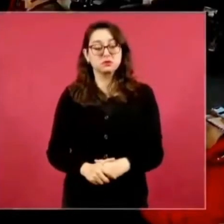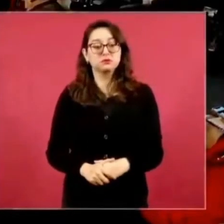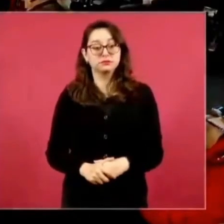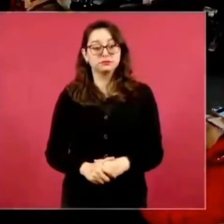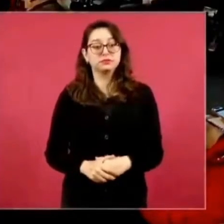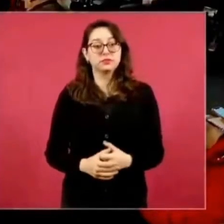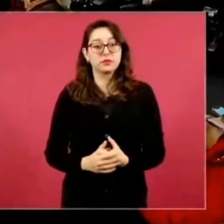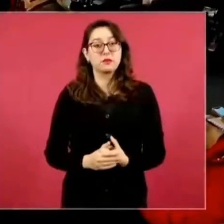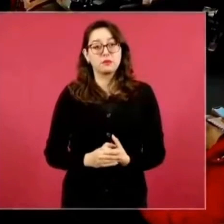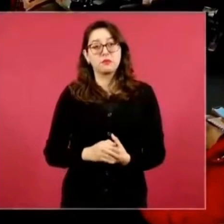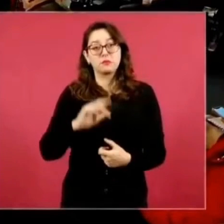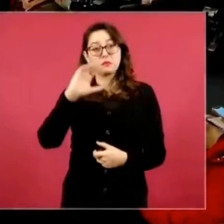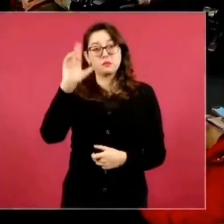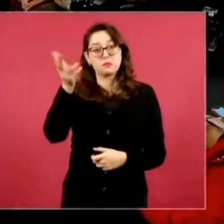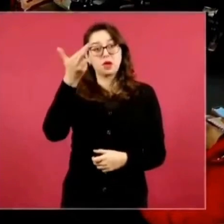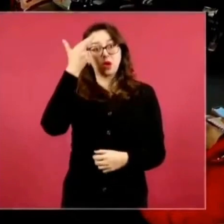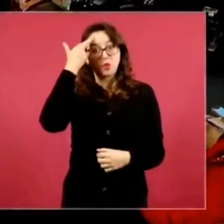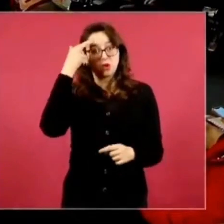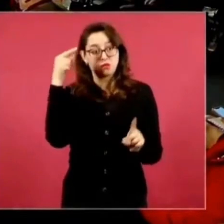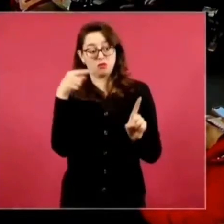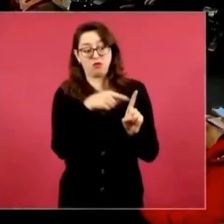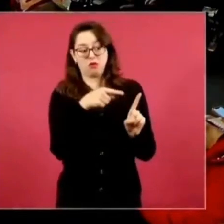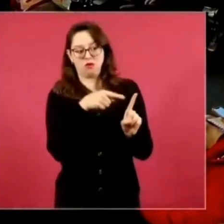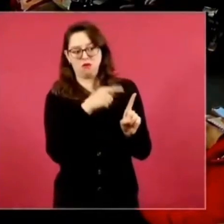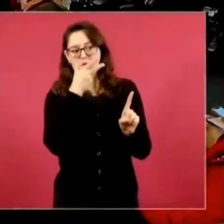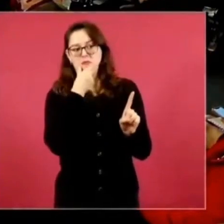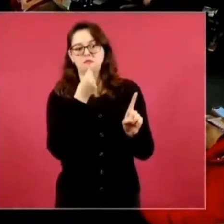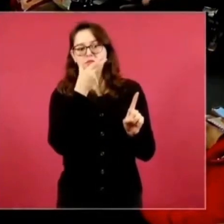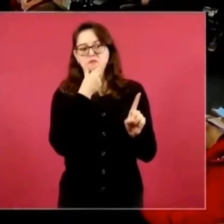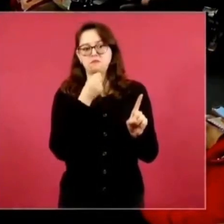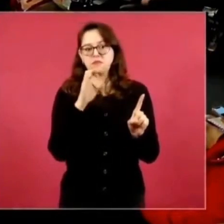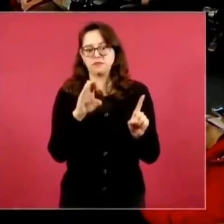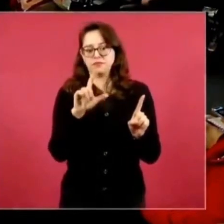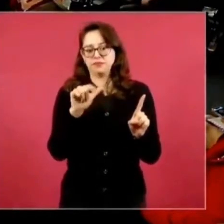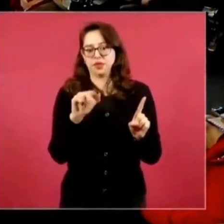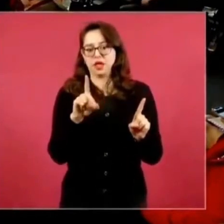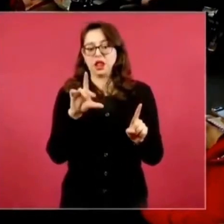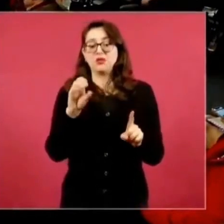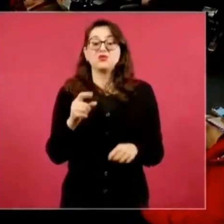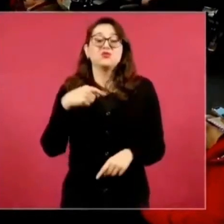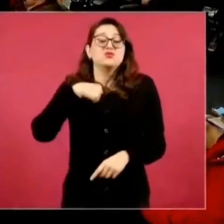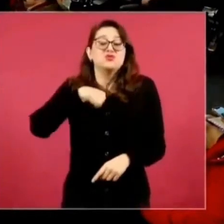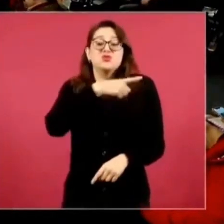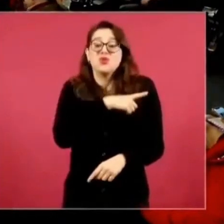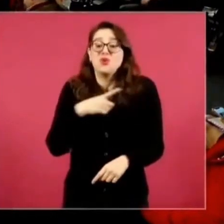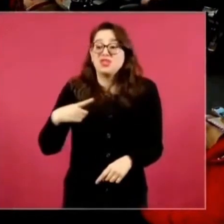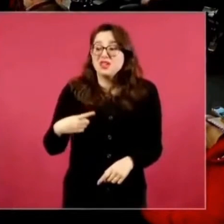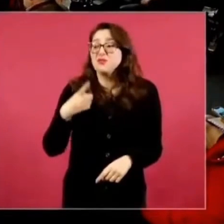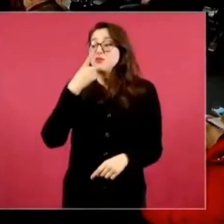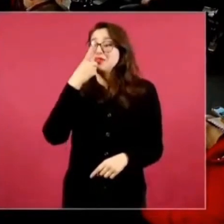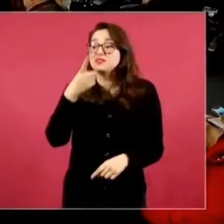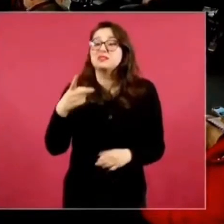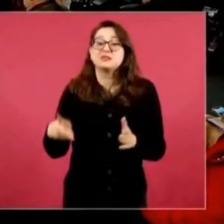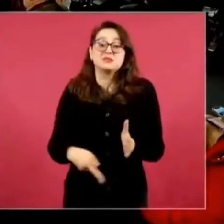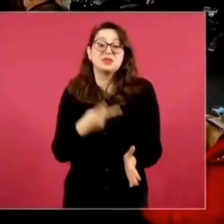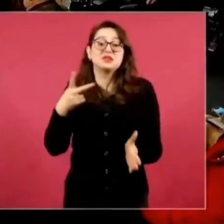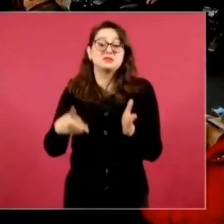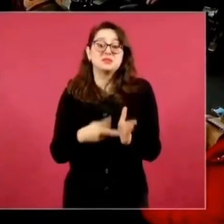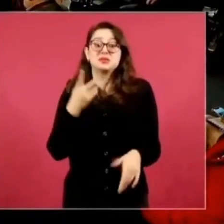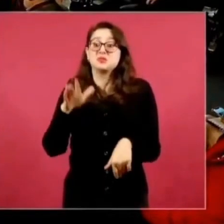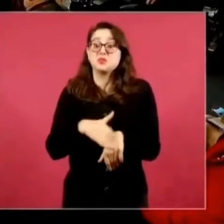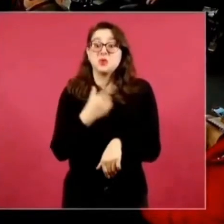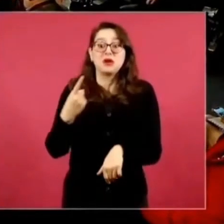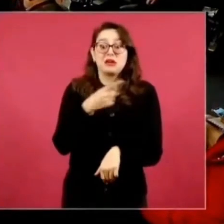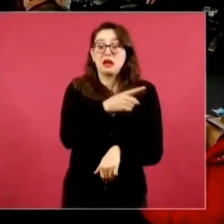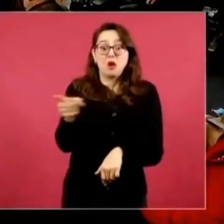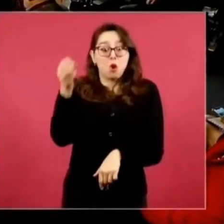Tenía, me acuerdo, este señor Claudio, lo tengo que andar refrescando porque esto quieren ya que